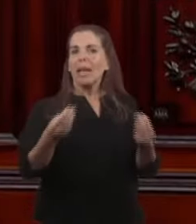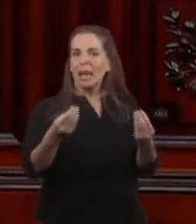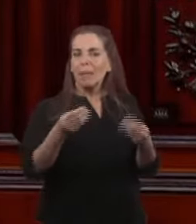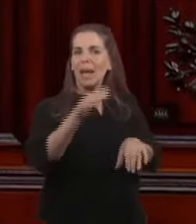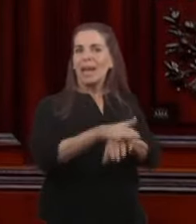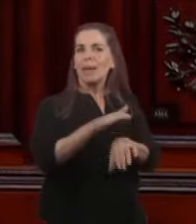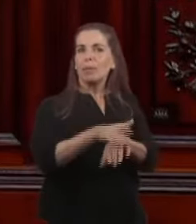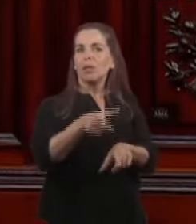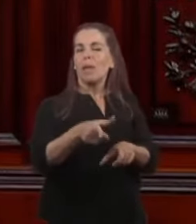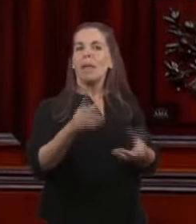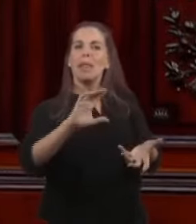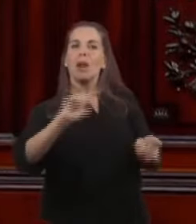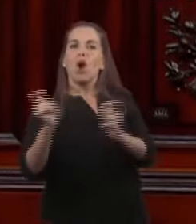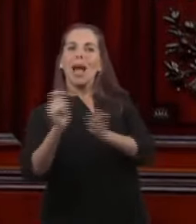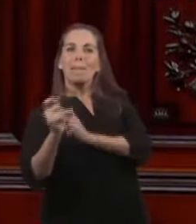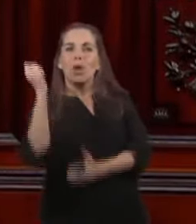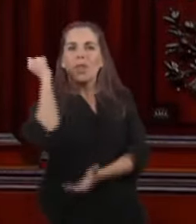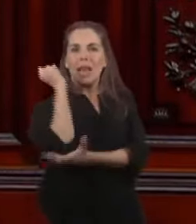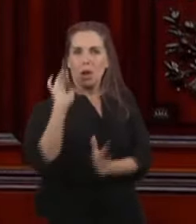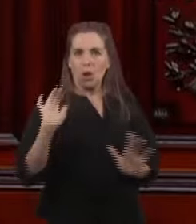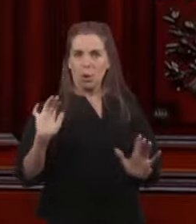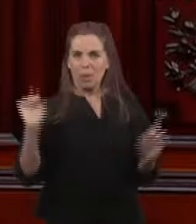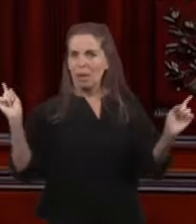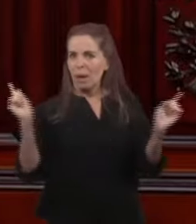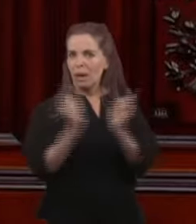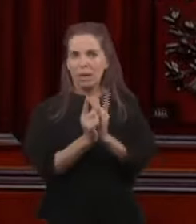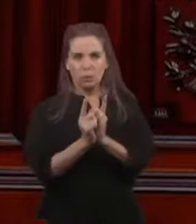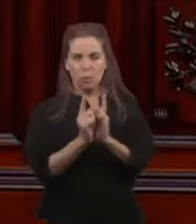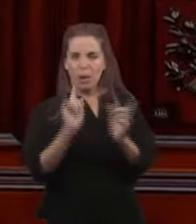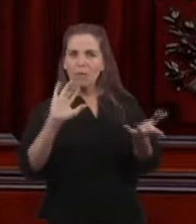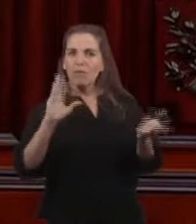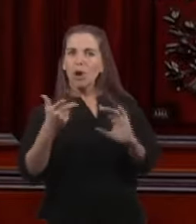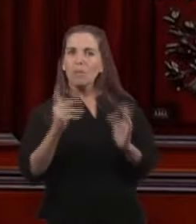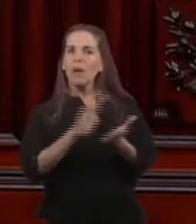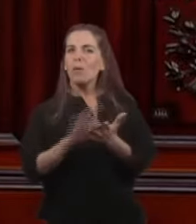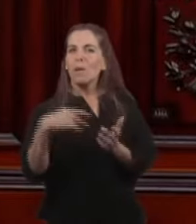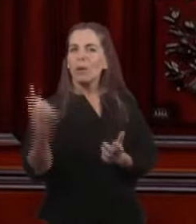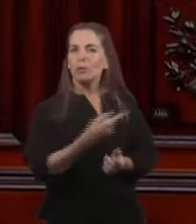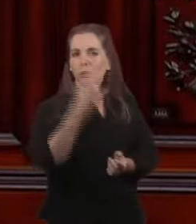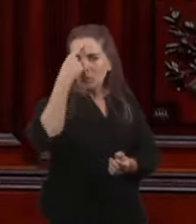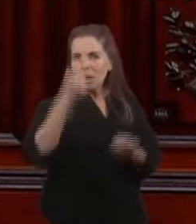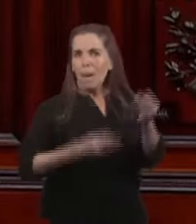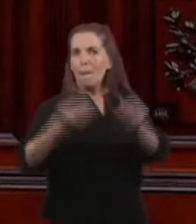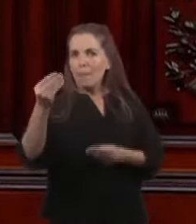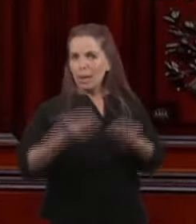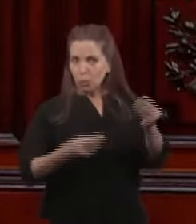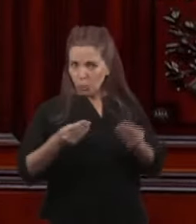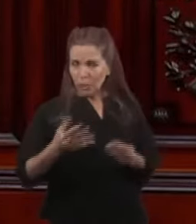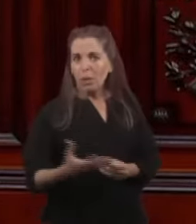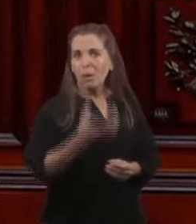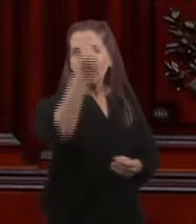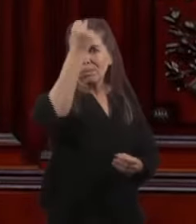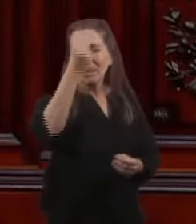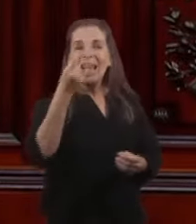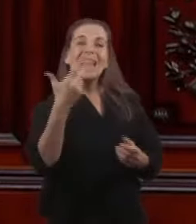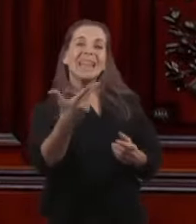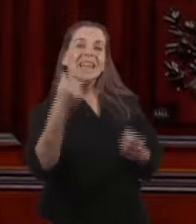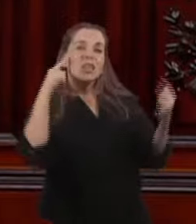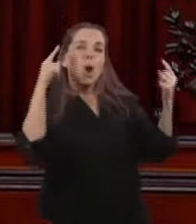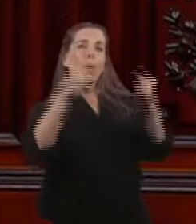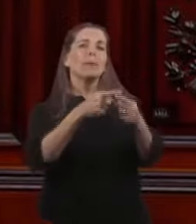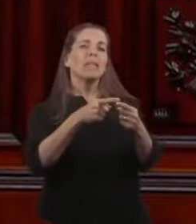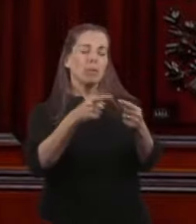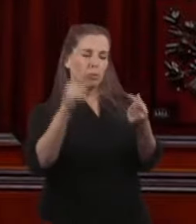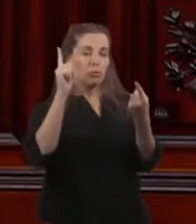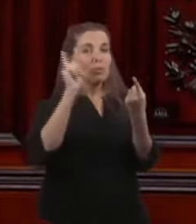sufra la economía en resumen nuestra metodología presupuestaria va a lograr tres objetivos inéditos